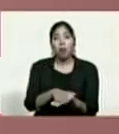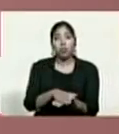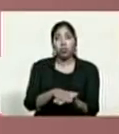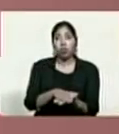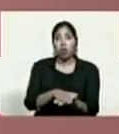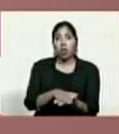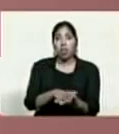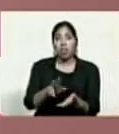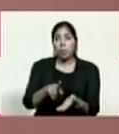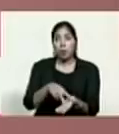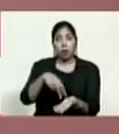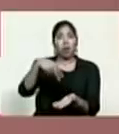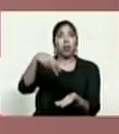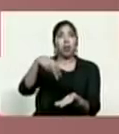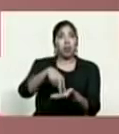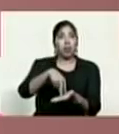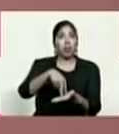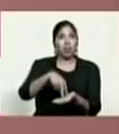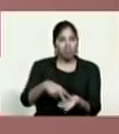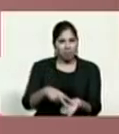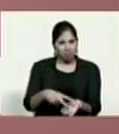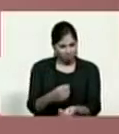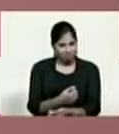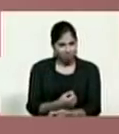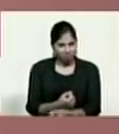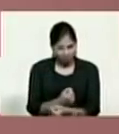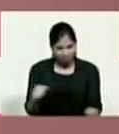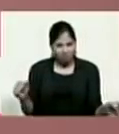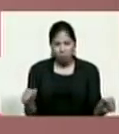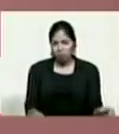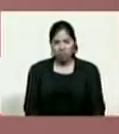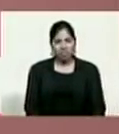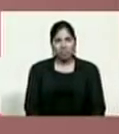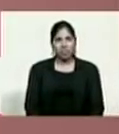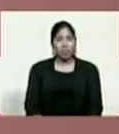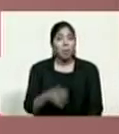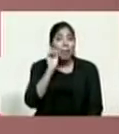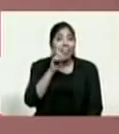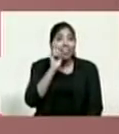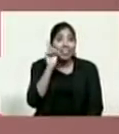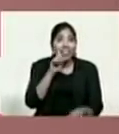Pura basura, puro fake, pura mentira.